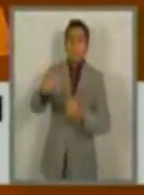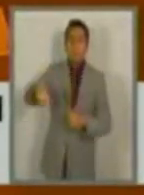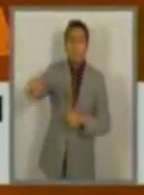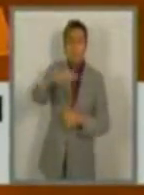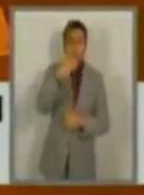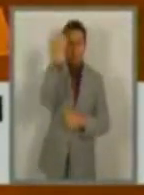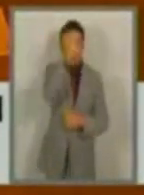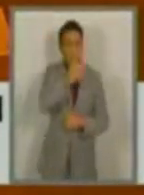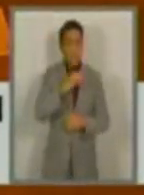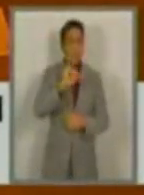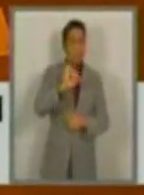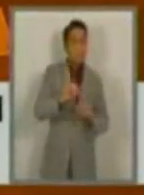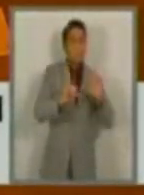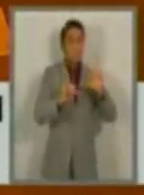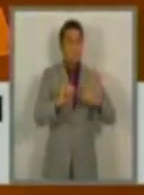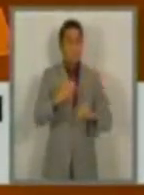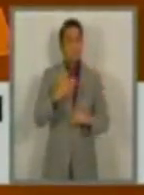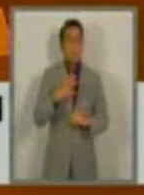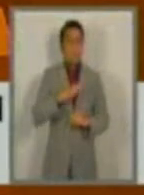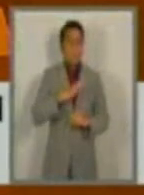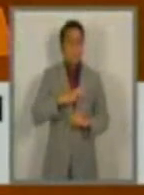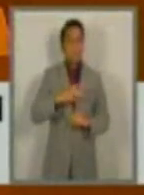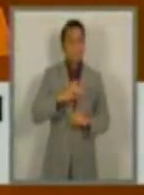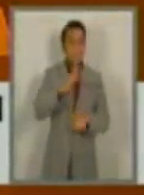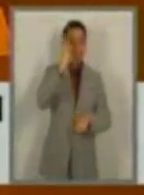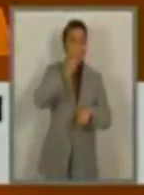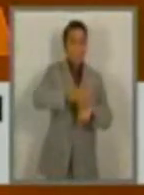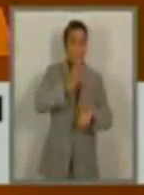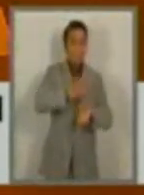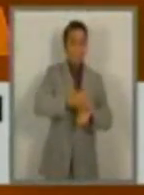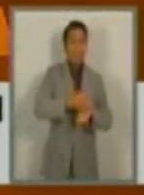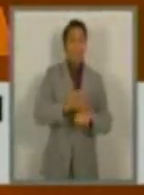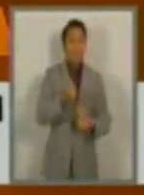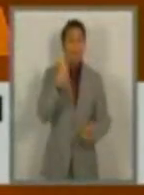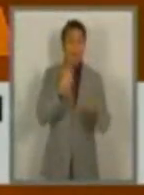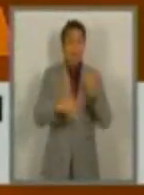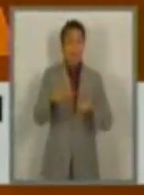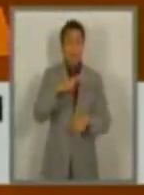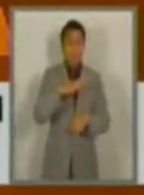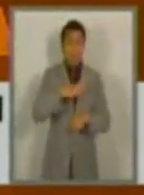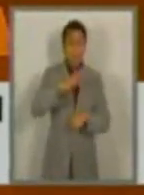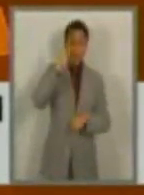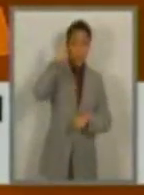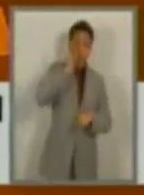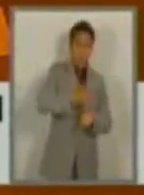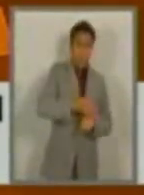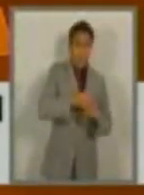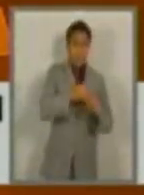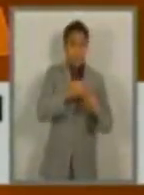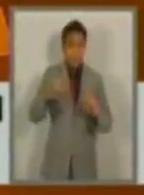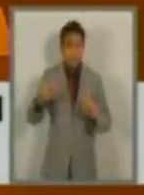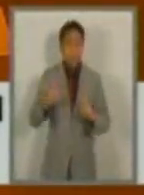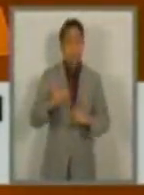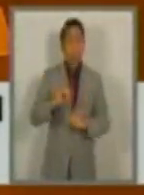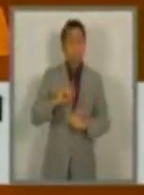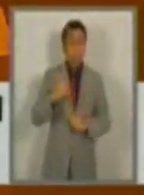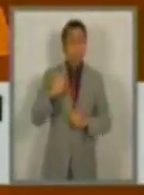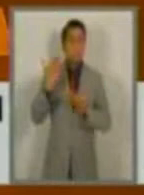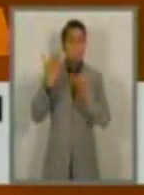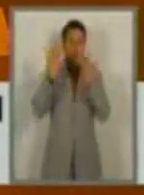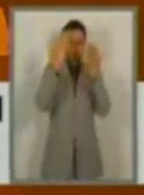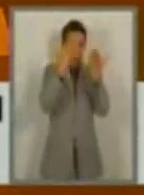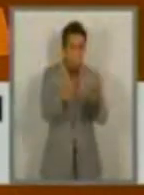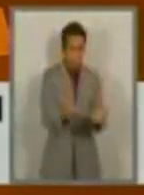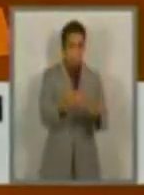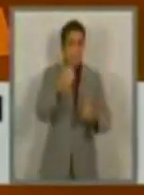para perseguir. Y en caso de que existan infracciones de carácter administrativo, lo mandará a la Función